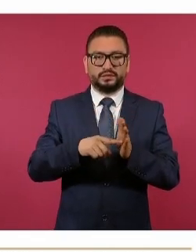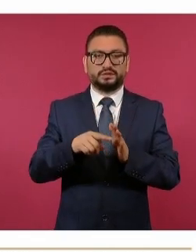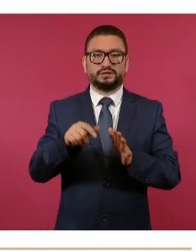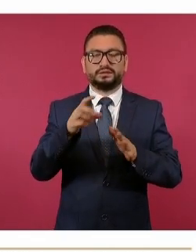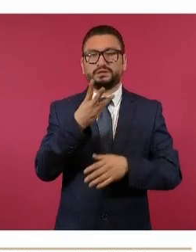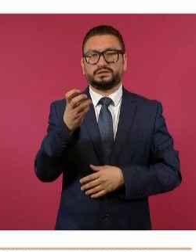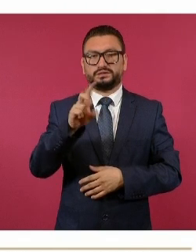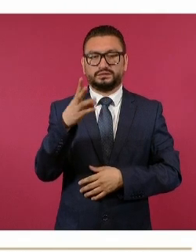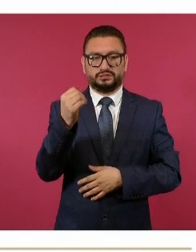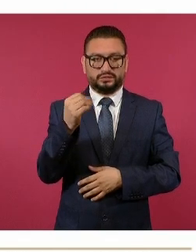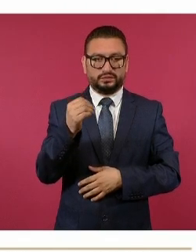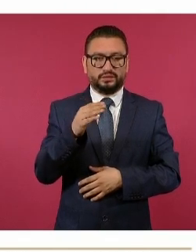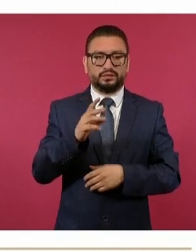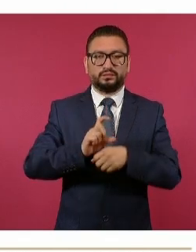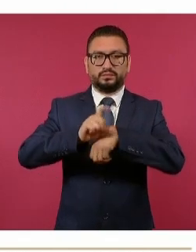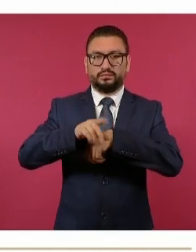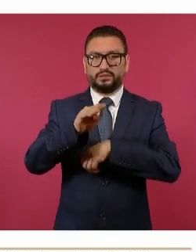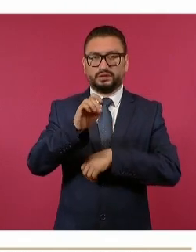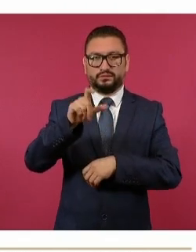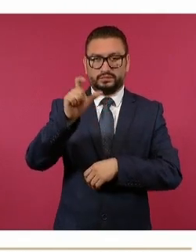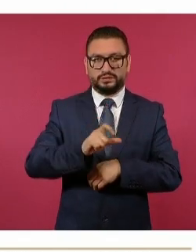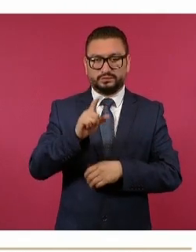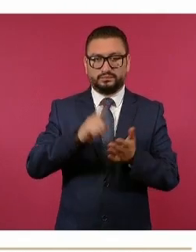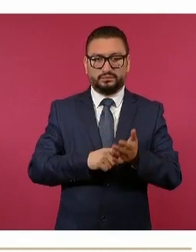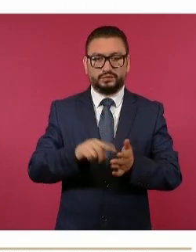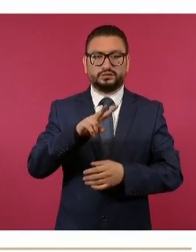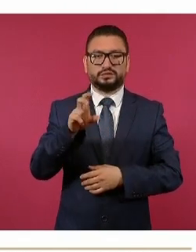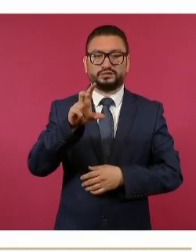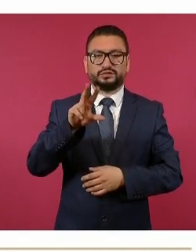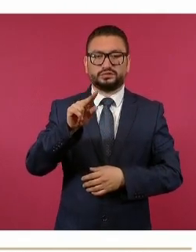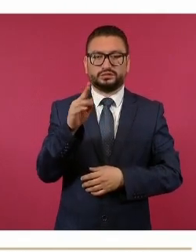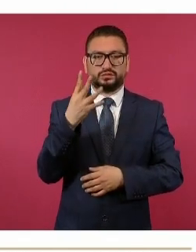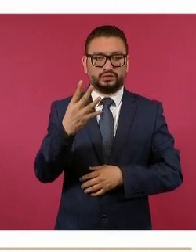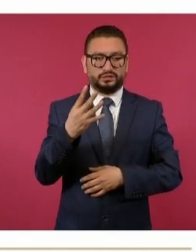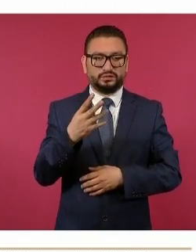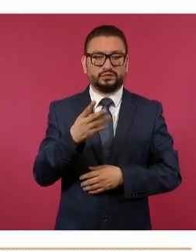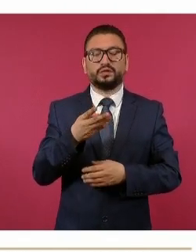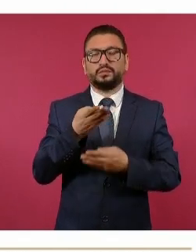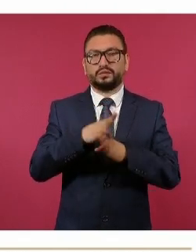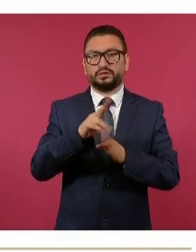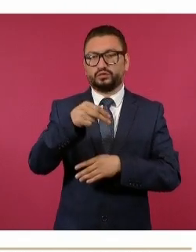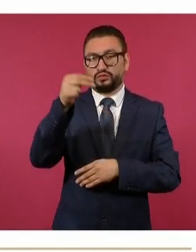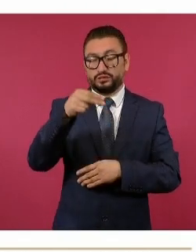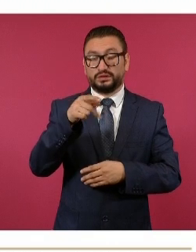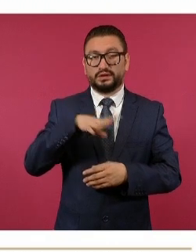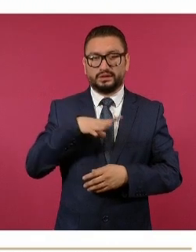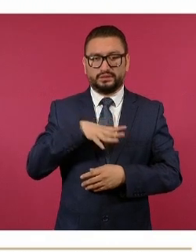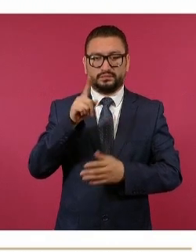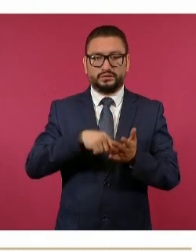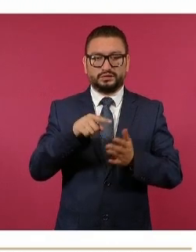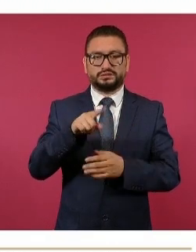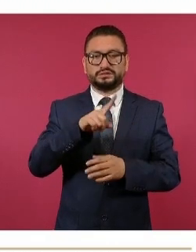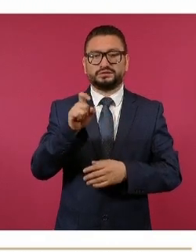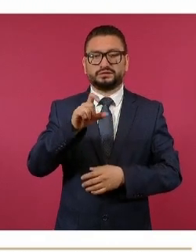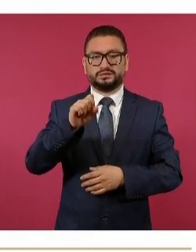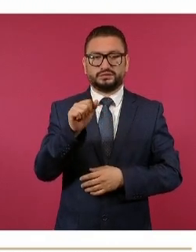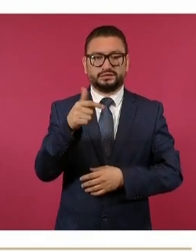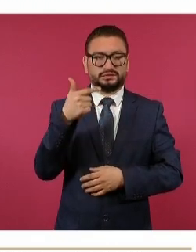sucursales. Banamex, 1,284 sucursales. Banorte, 1,167